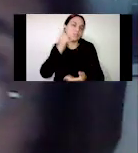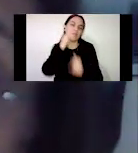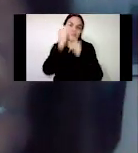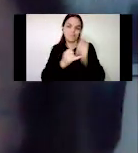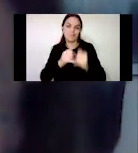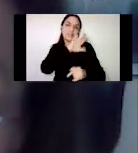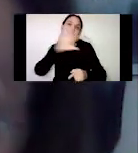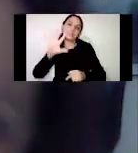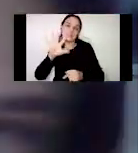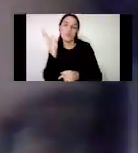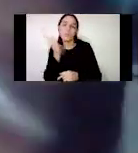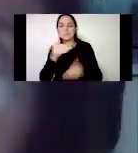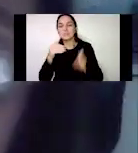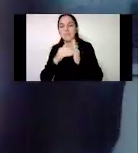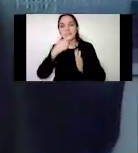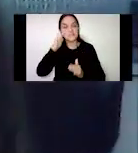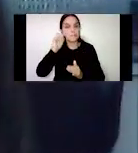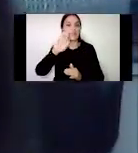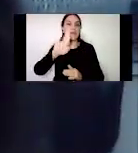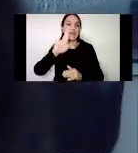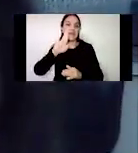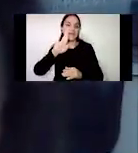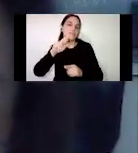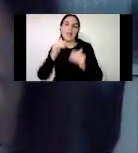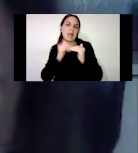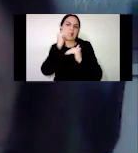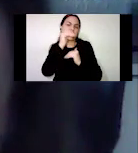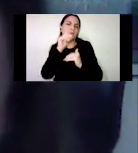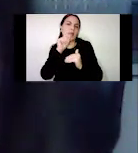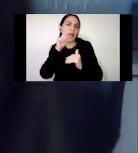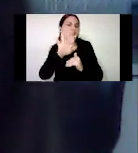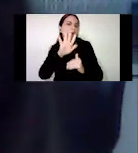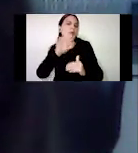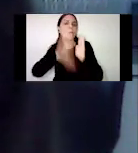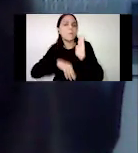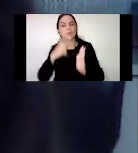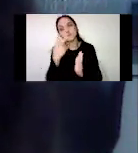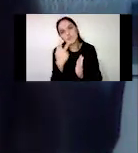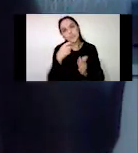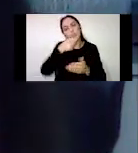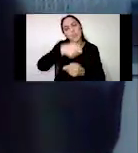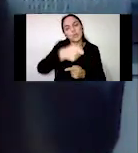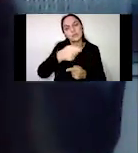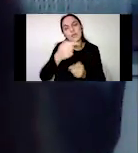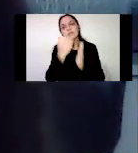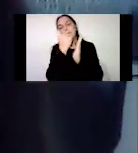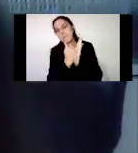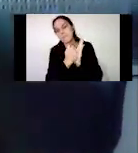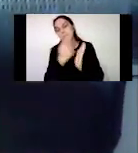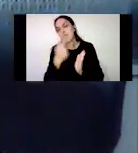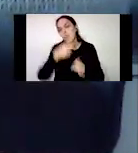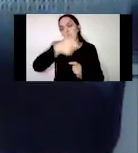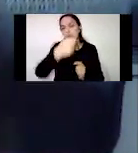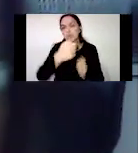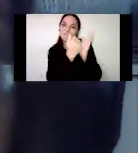depende del CIPER, las categorías con menos riesgo es hasta 3 cuotas, y después hay una media que son 2, y después las 2 más bajas